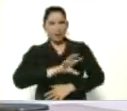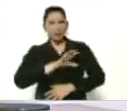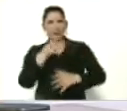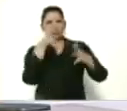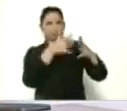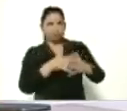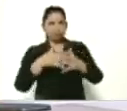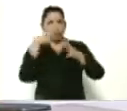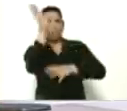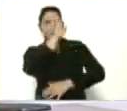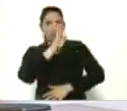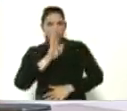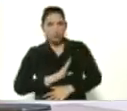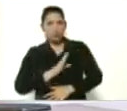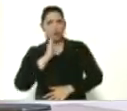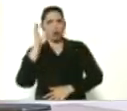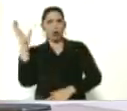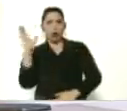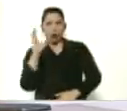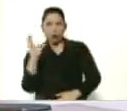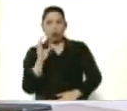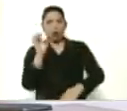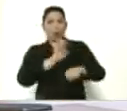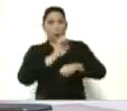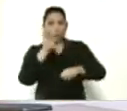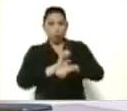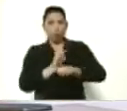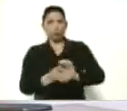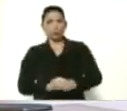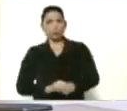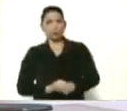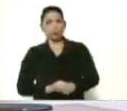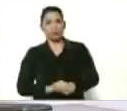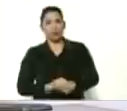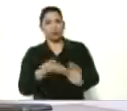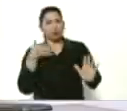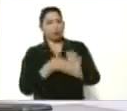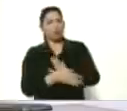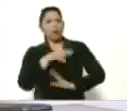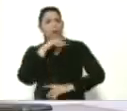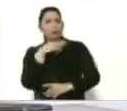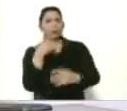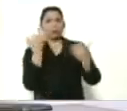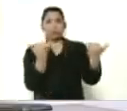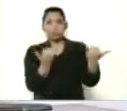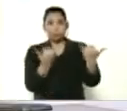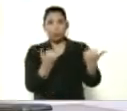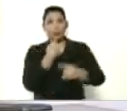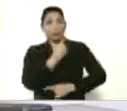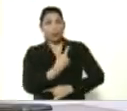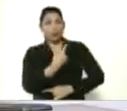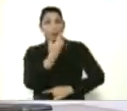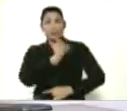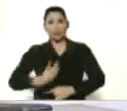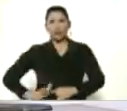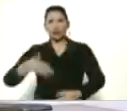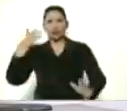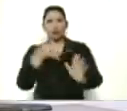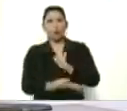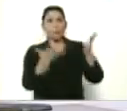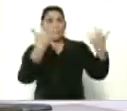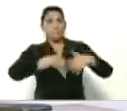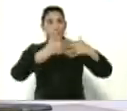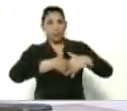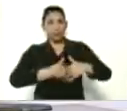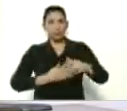Unidos, Brasil, Colombia, Ecuador, y hablemos de la realidad, que ya lo comentaba el presidente, el tema de las transnacionales.